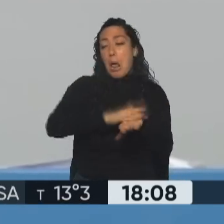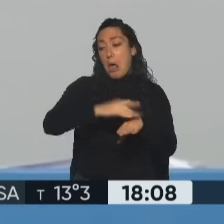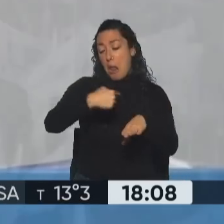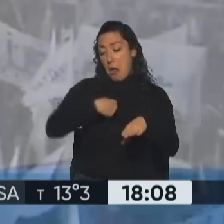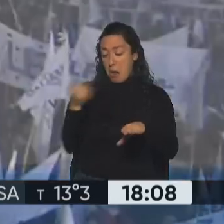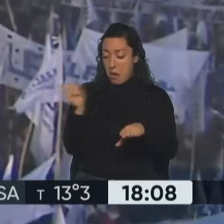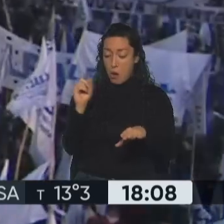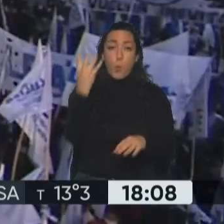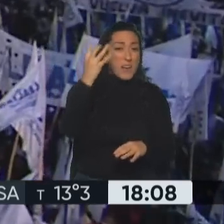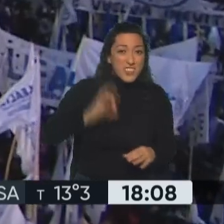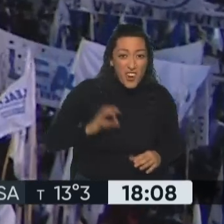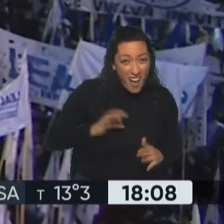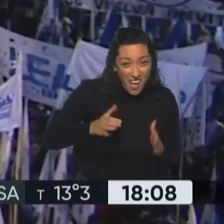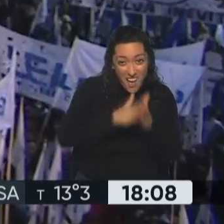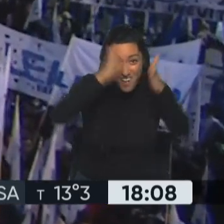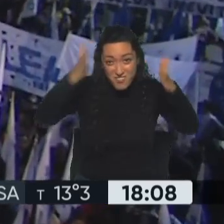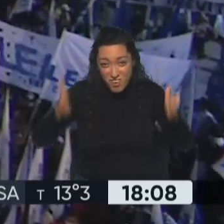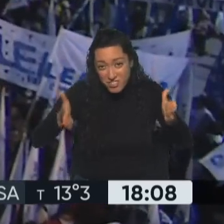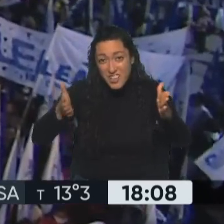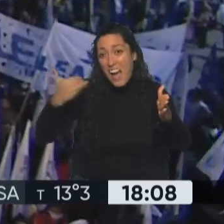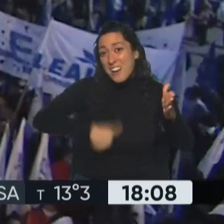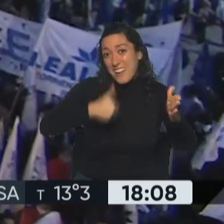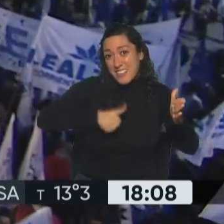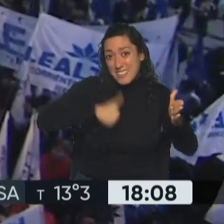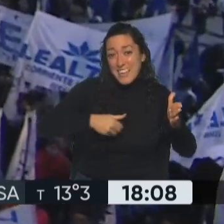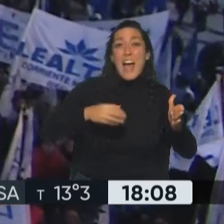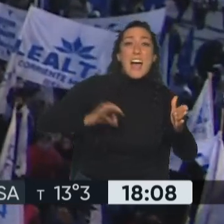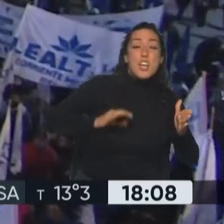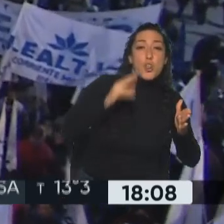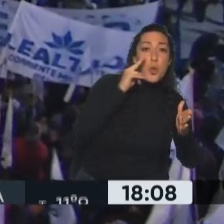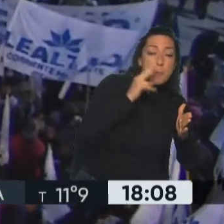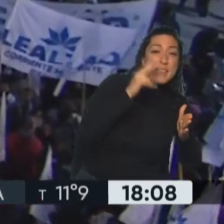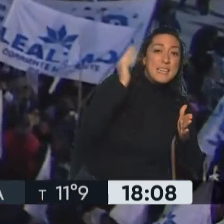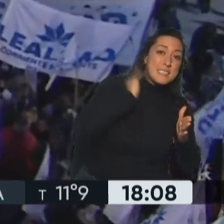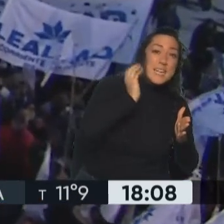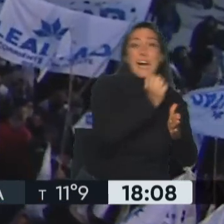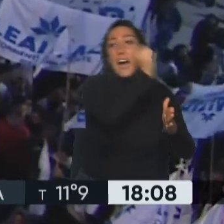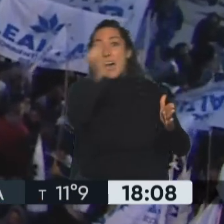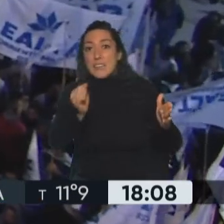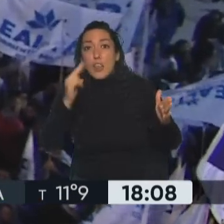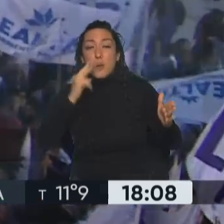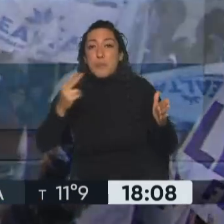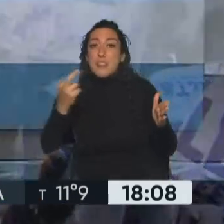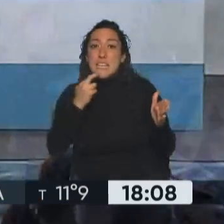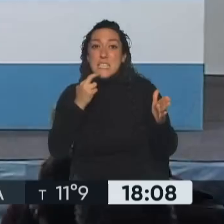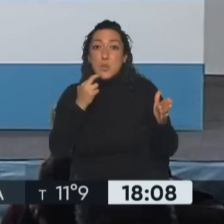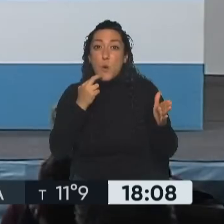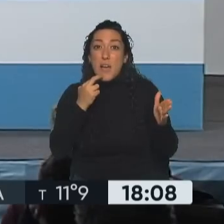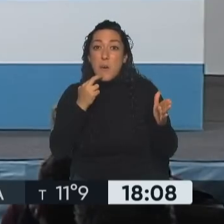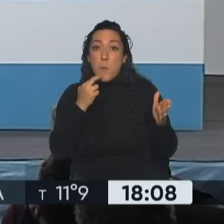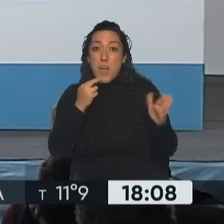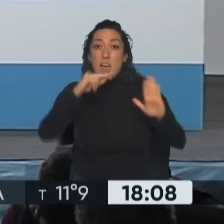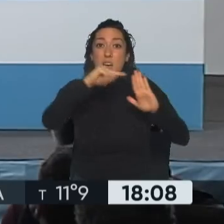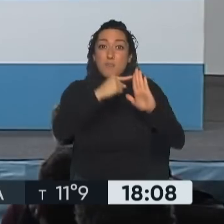durante 4 años, en la Argentina entre el 16 y el 19, se aplicaron todas y cada una de